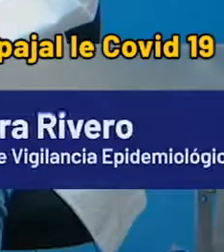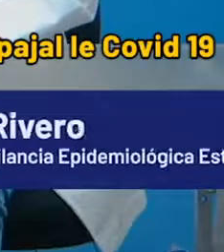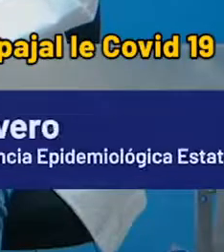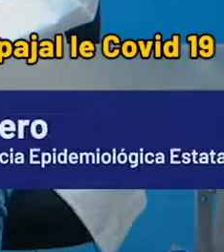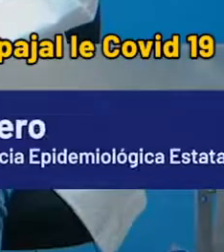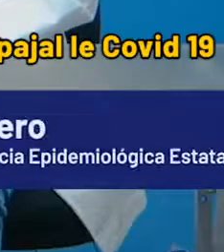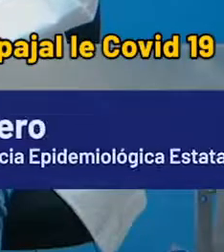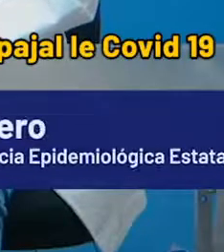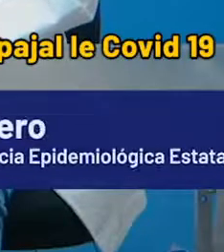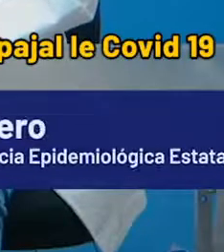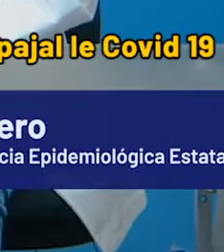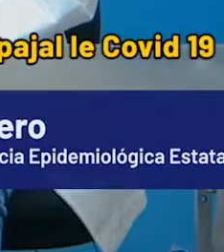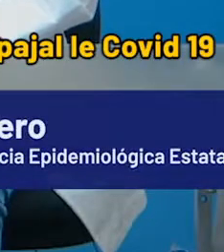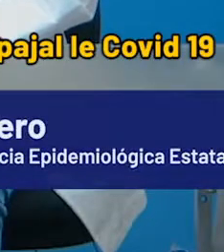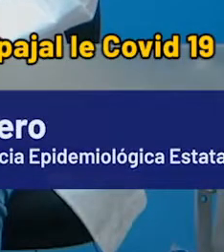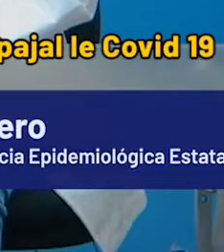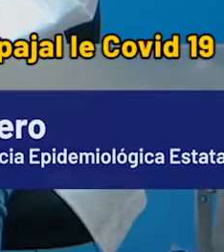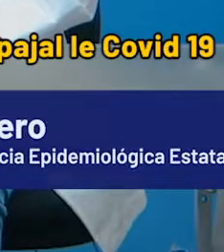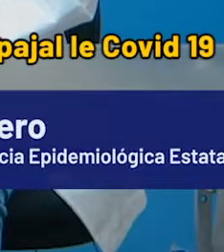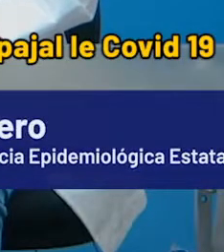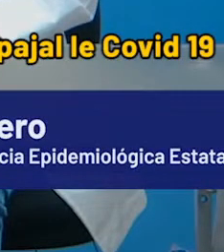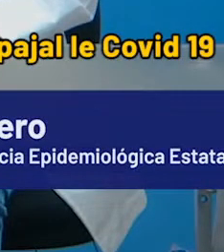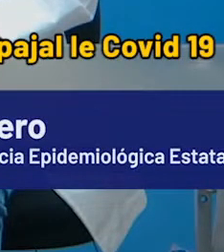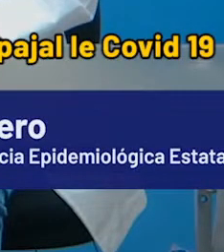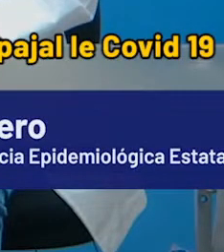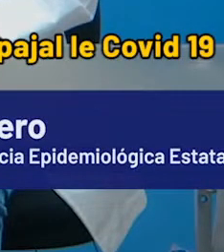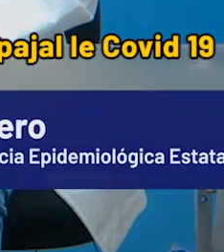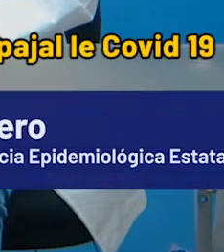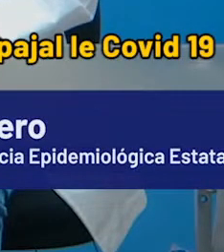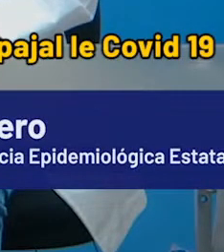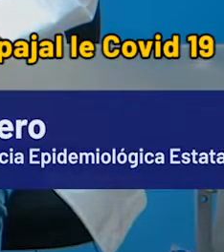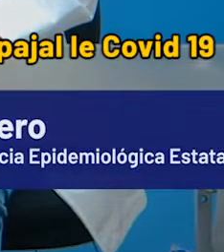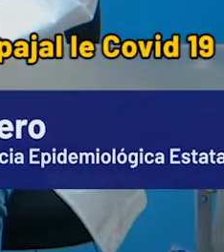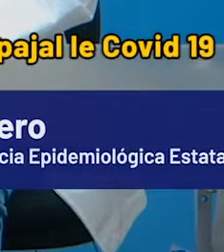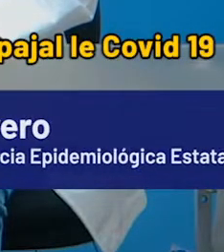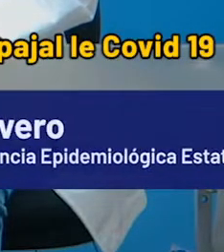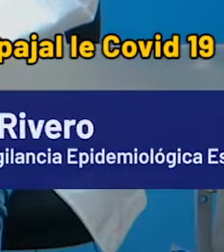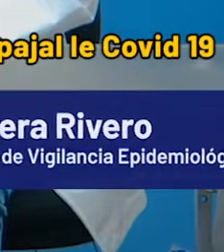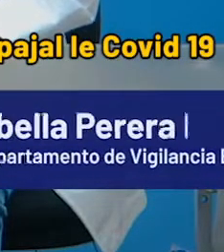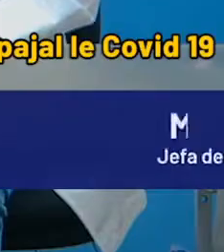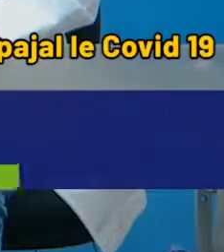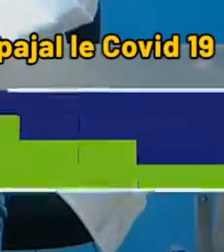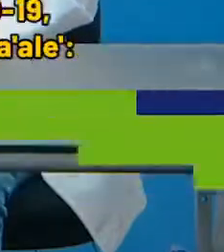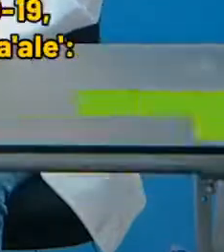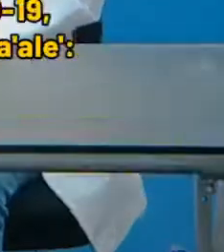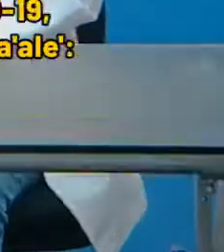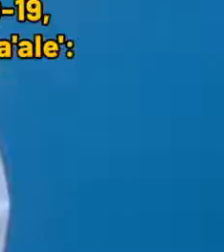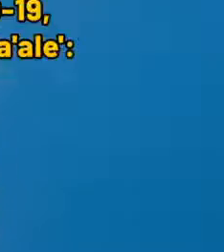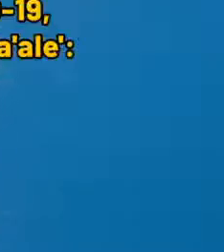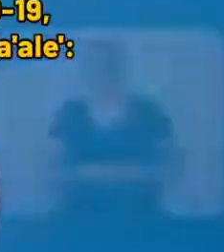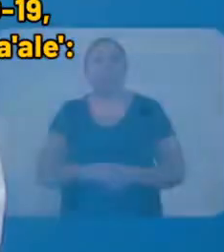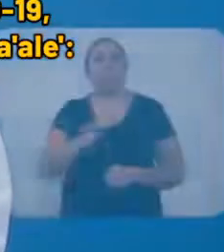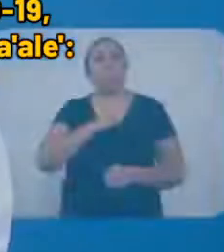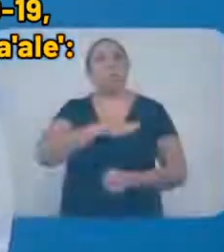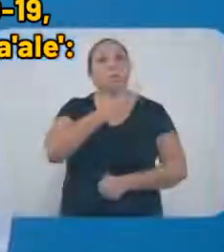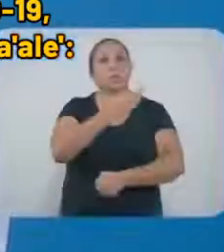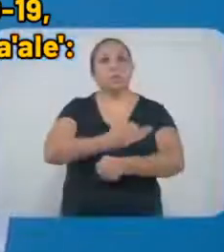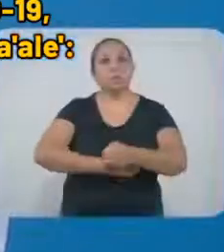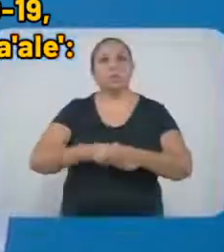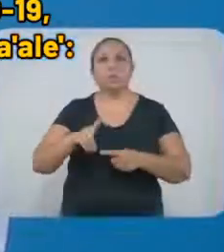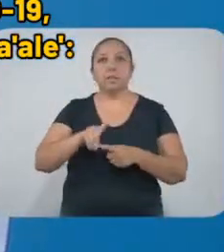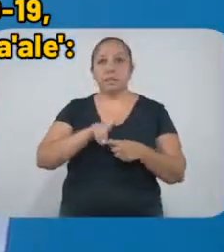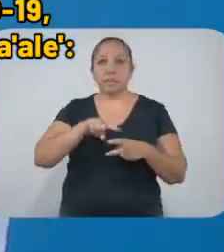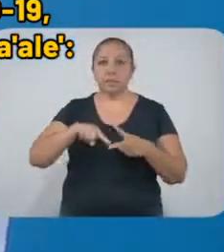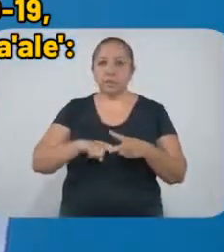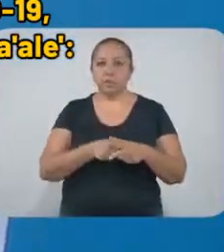Buenas tardes. Nos disponemos a dar el parte diario relacionado con el COVID-19 en nuestro estado. Adelante, doctora Marbella. Buenas tardes. Desde que inició